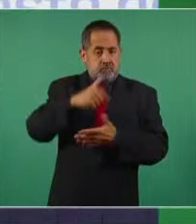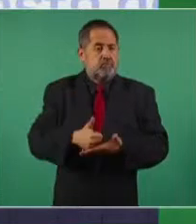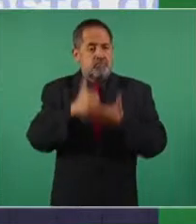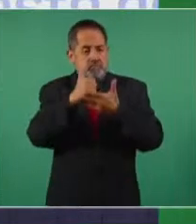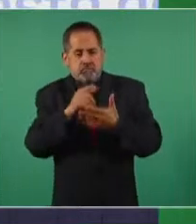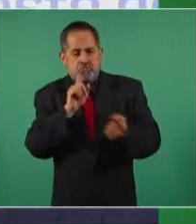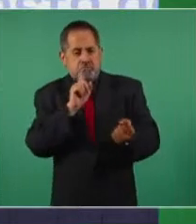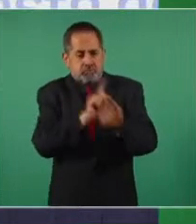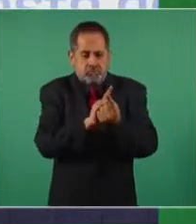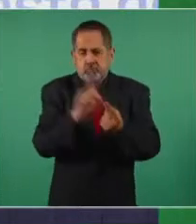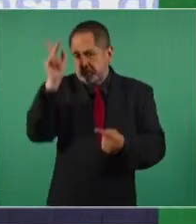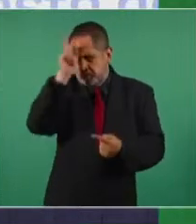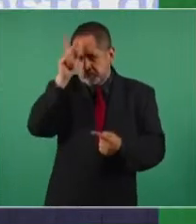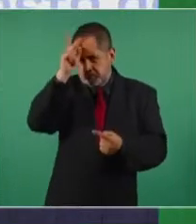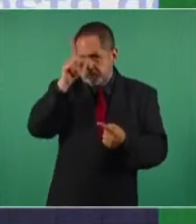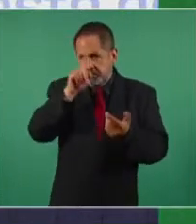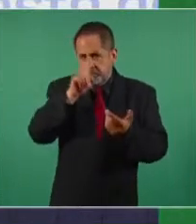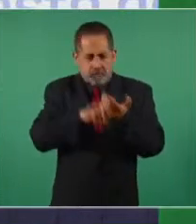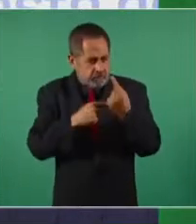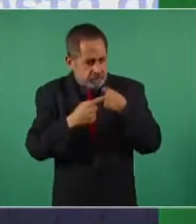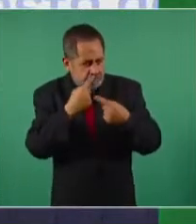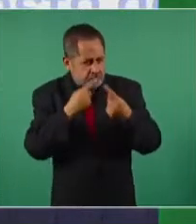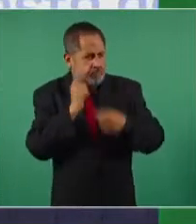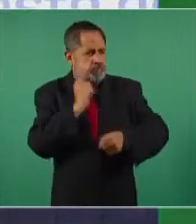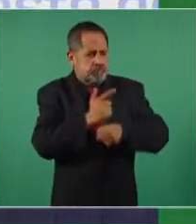emocional de los alumnos